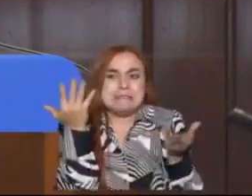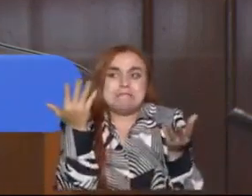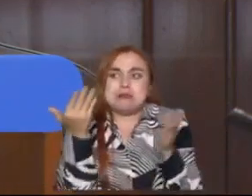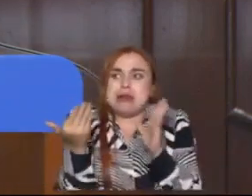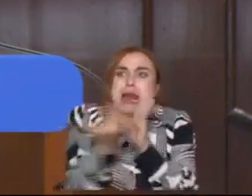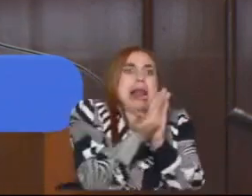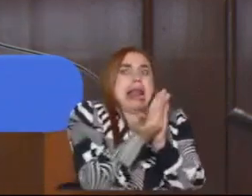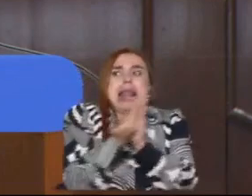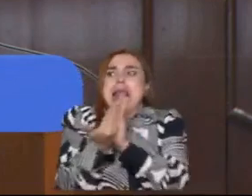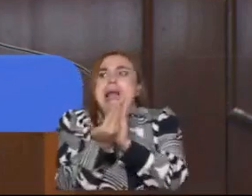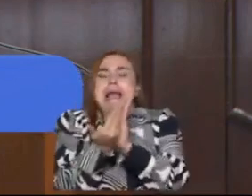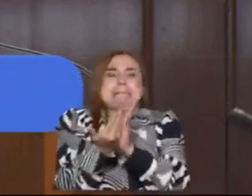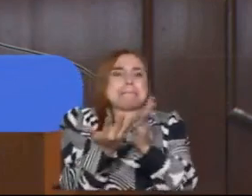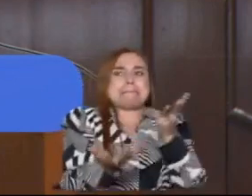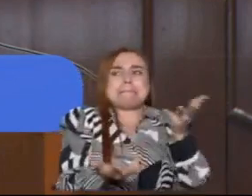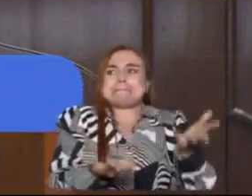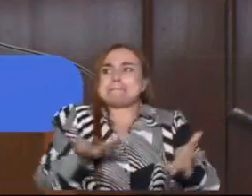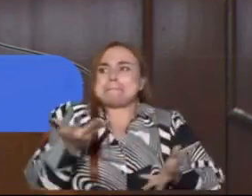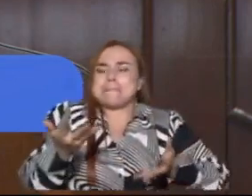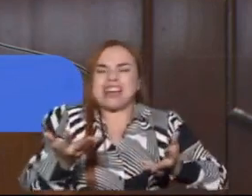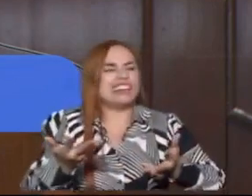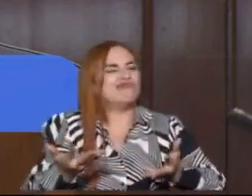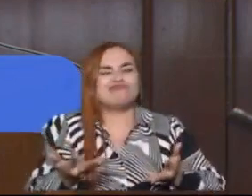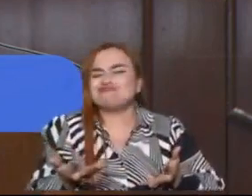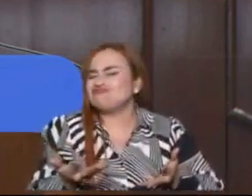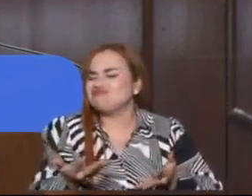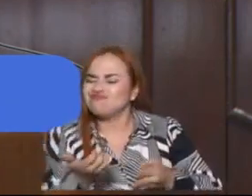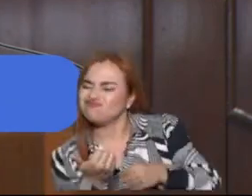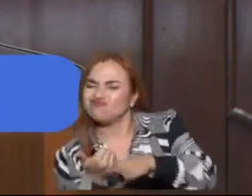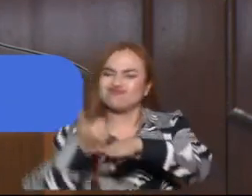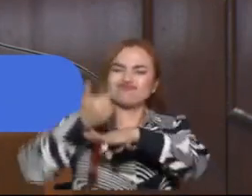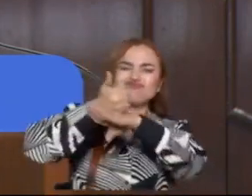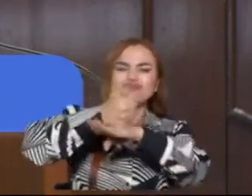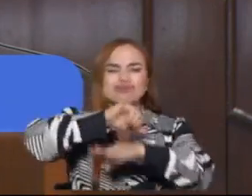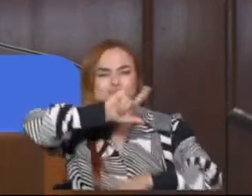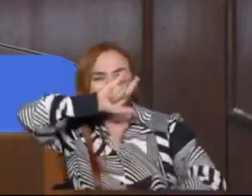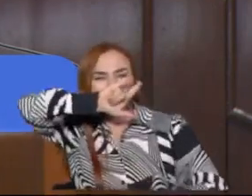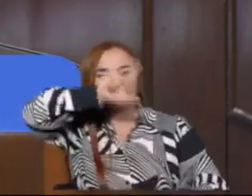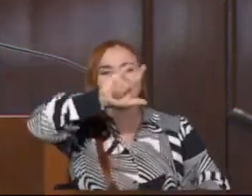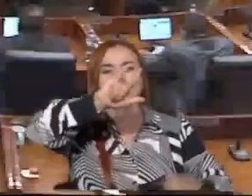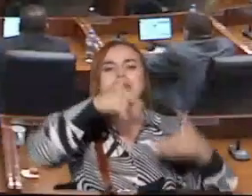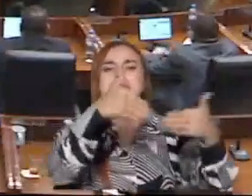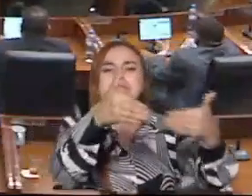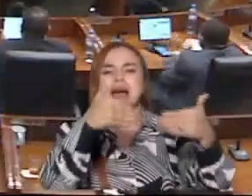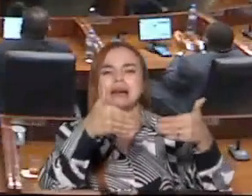puede estar por encima del amor a nuestra patria. Muchas gracias.